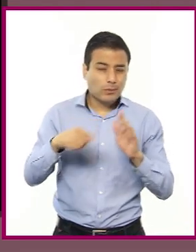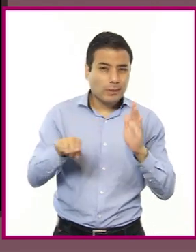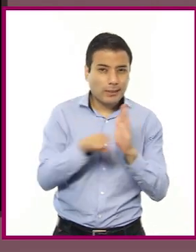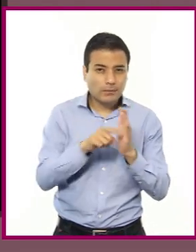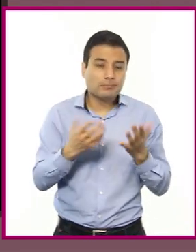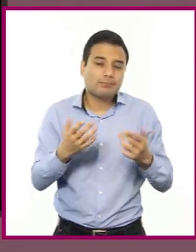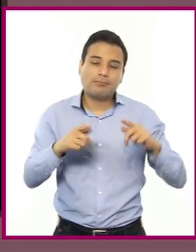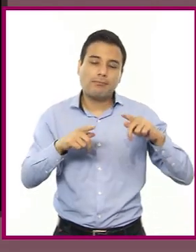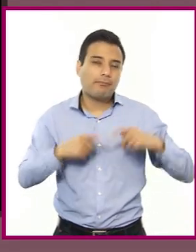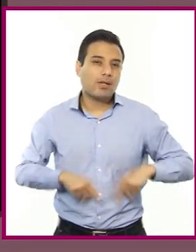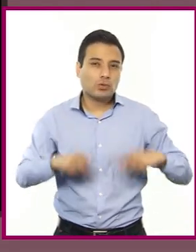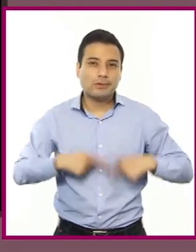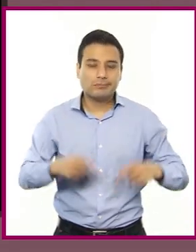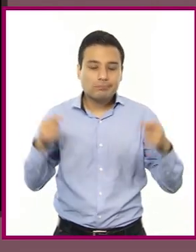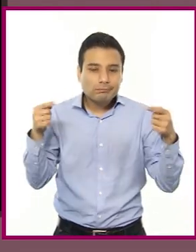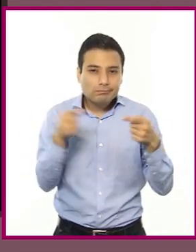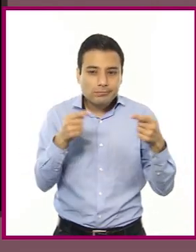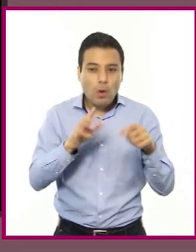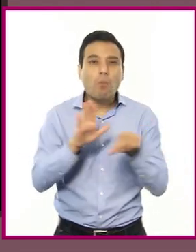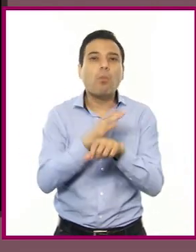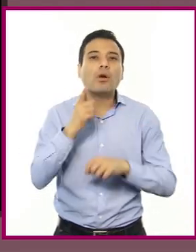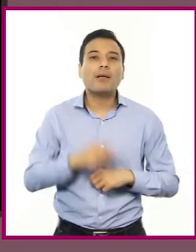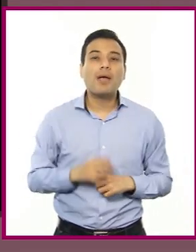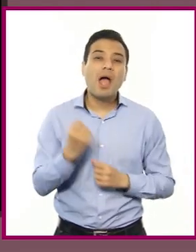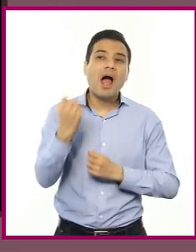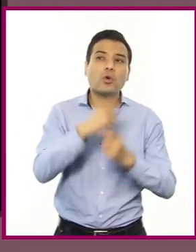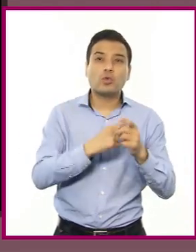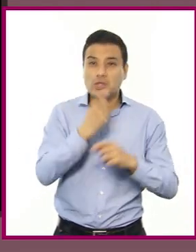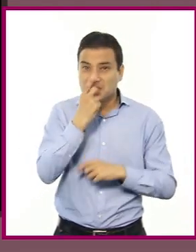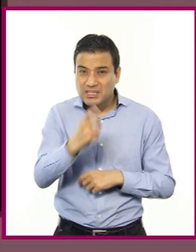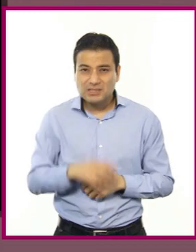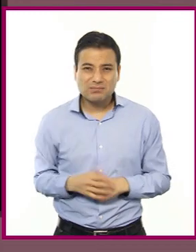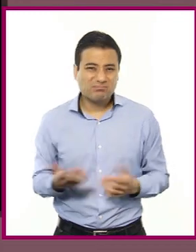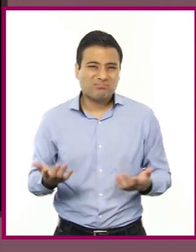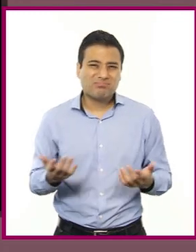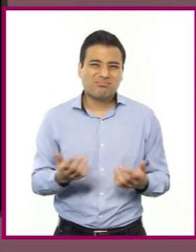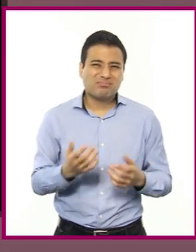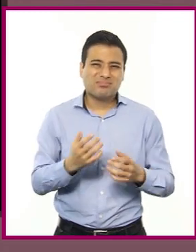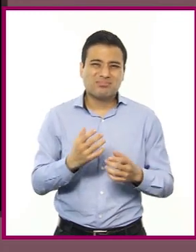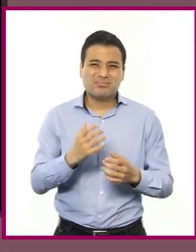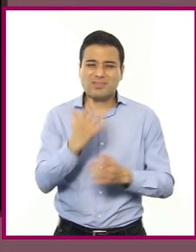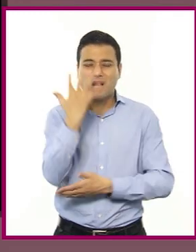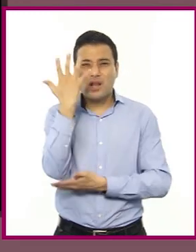consideran que ha provocado un grave deterioro del medio ambiente y pérdida de biodiversidad.